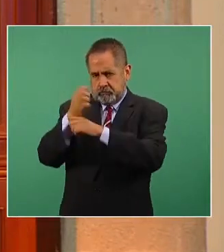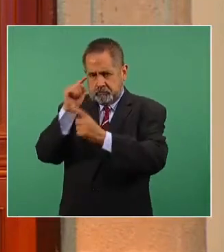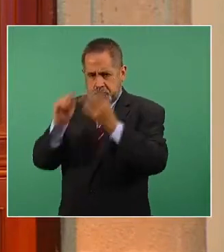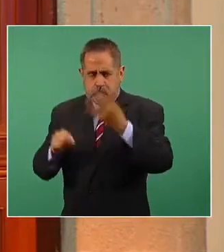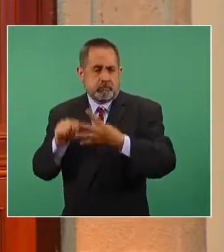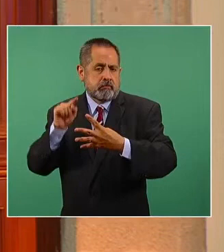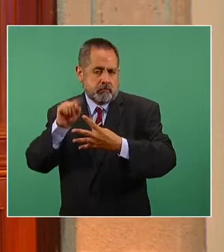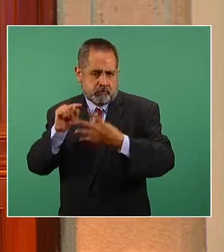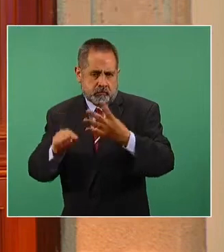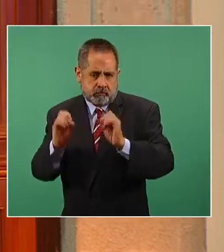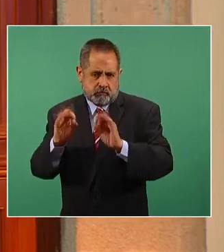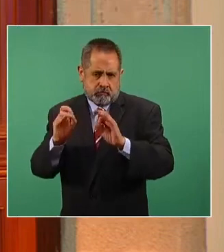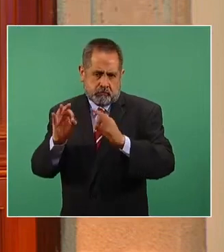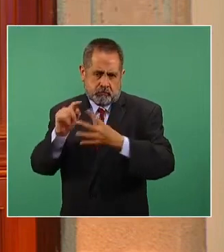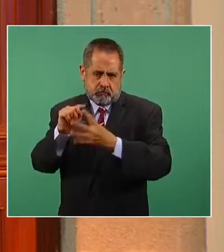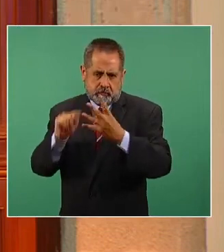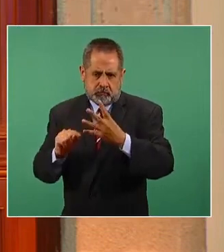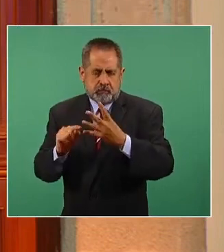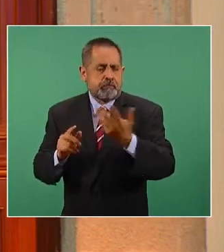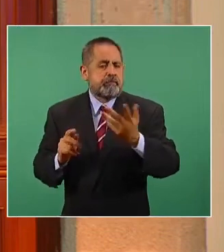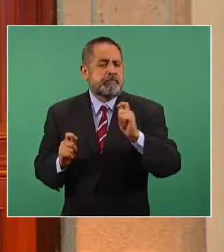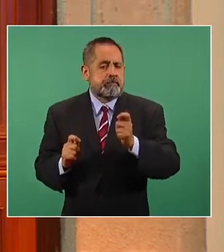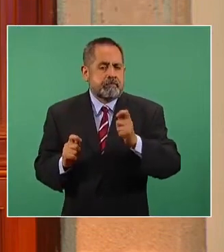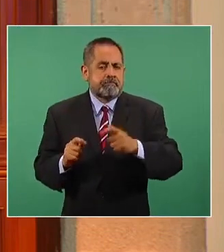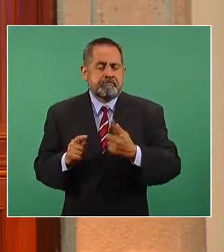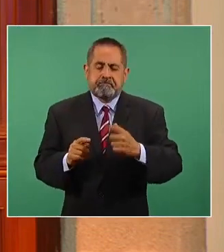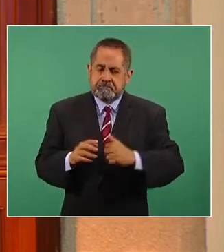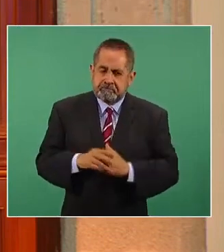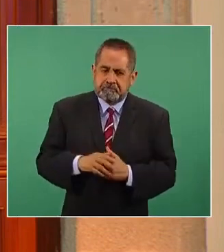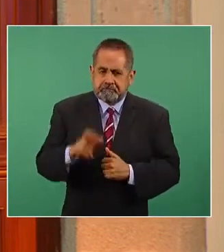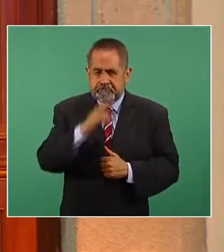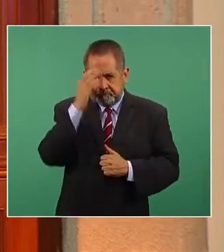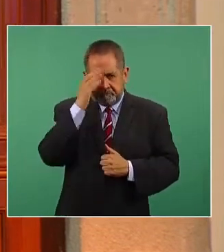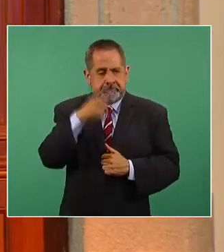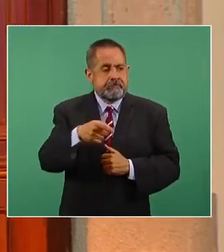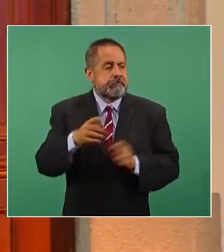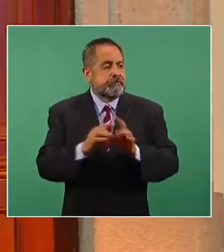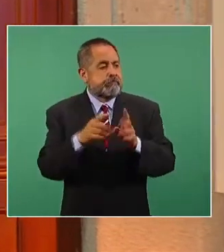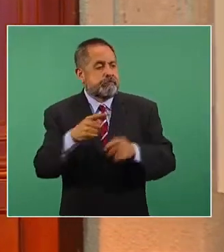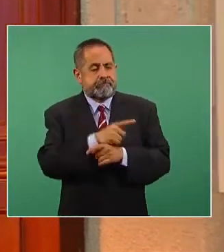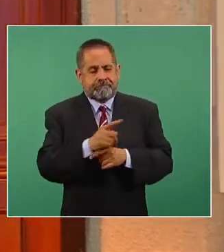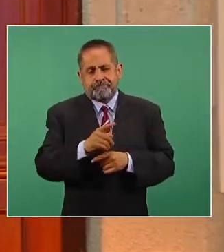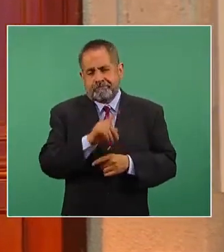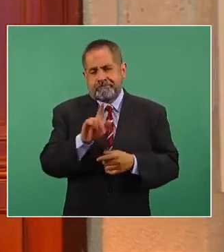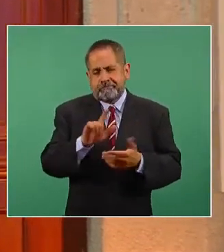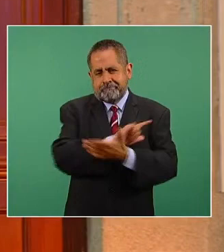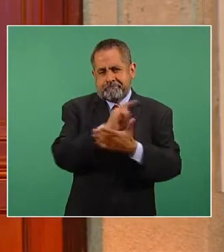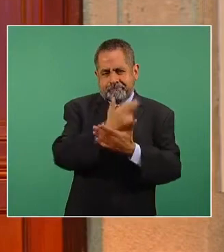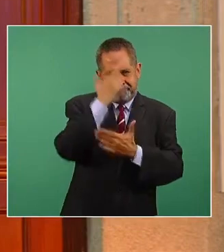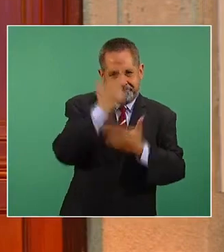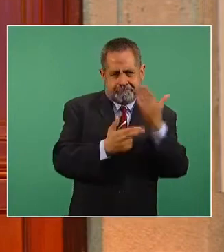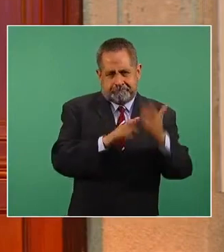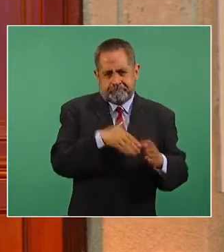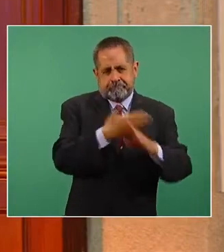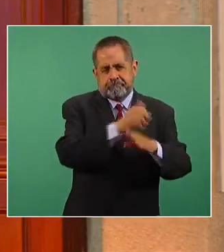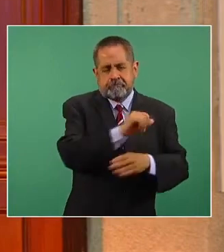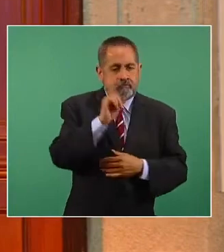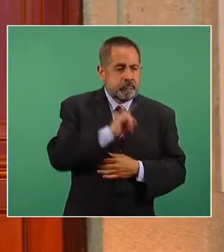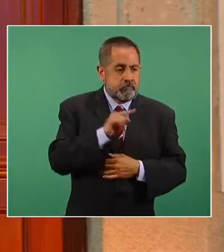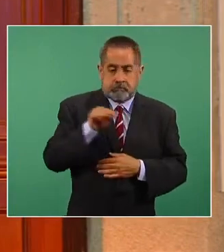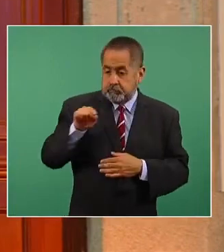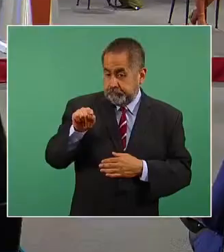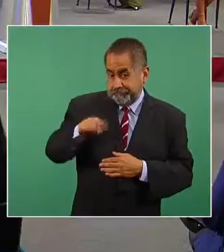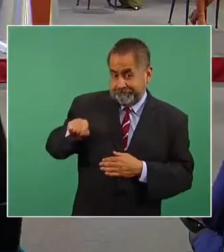nosotros es fundamental reconocer cuando ocurre un delito en contra de las mujeres. La unidad de contexto